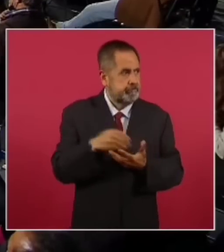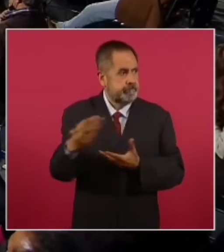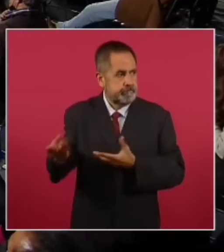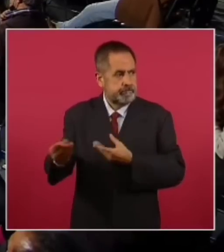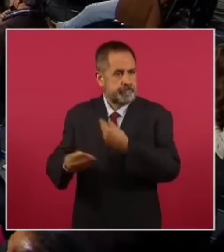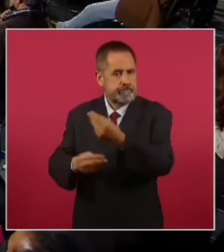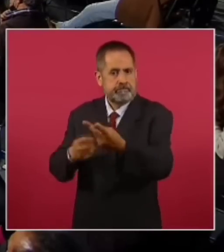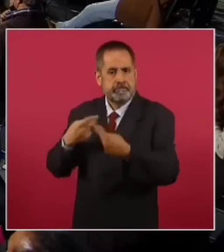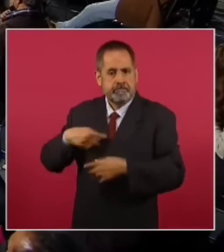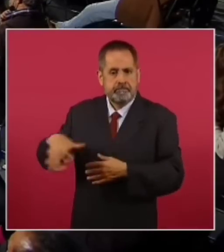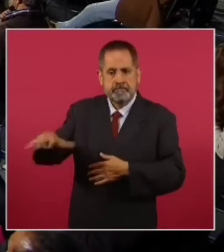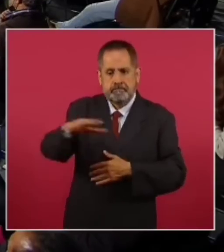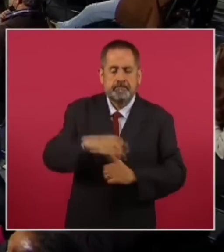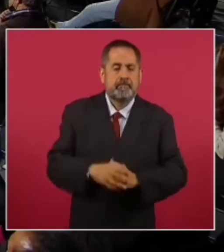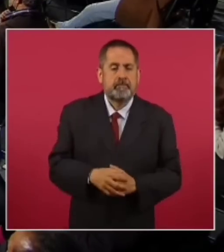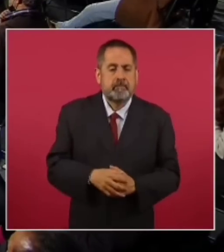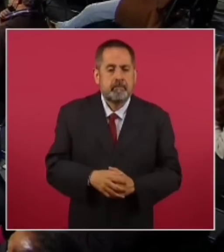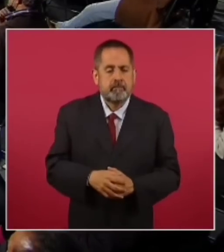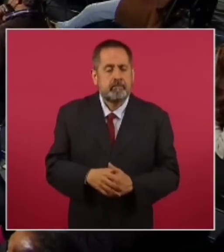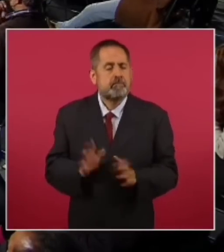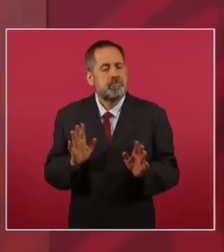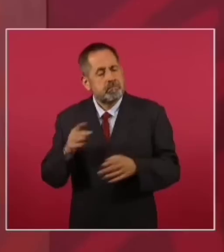Lo voy a analizar